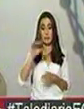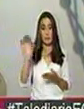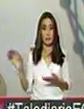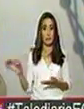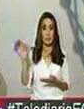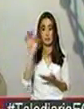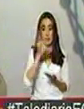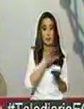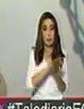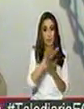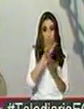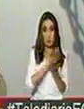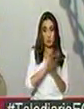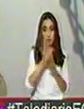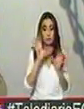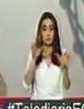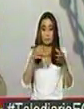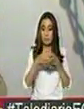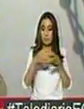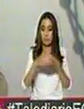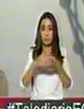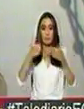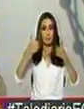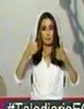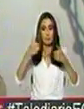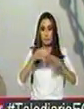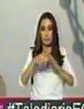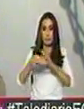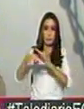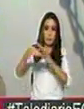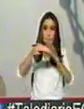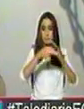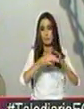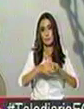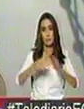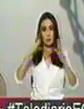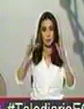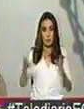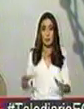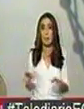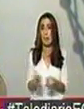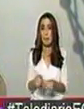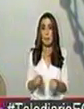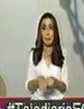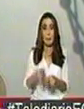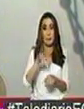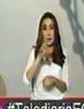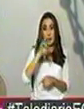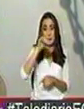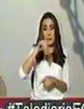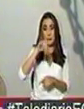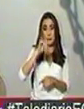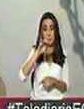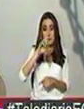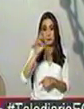llamará UNURIC, y también acompañado los compañeros de organizaciones fraternos como Ramiro Hidalgo, coordinador